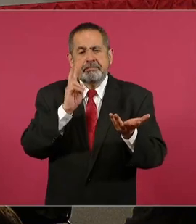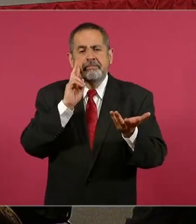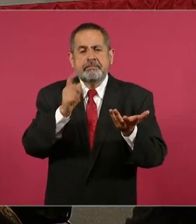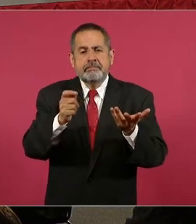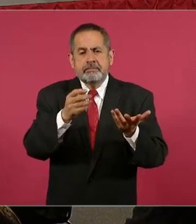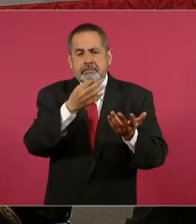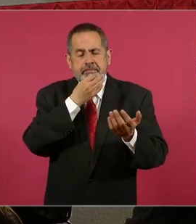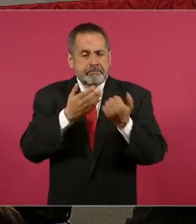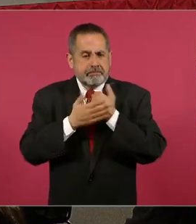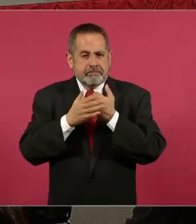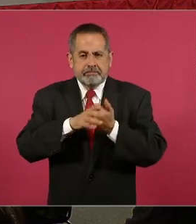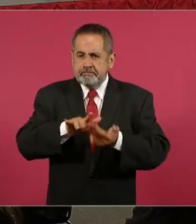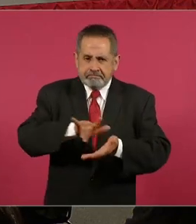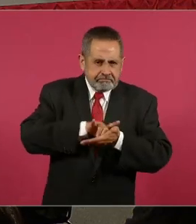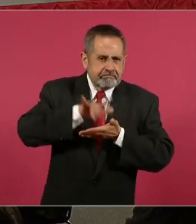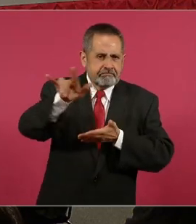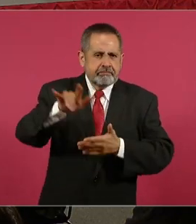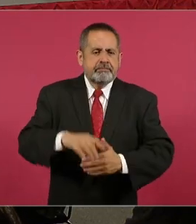el despegue del avión.